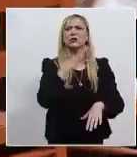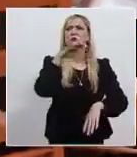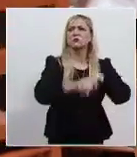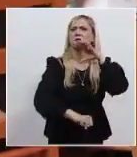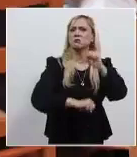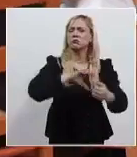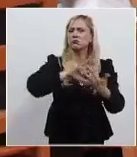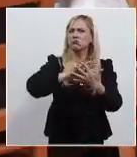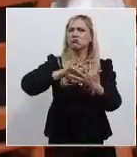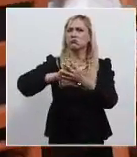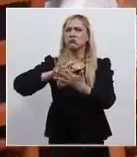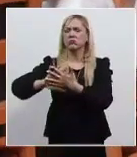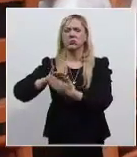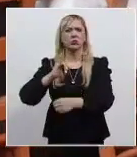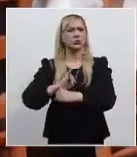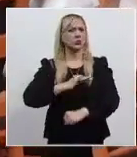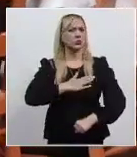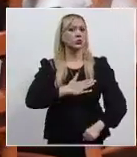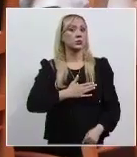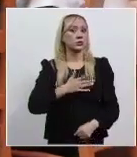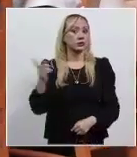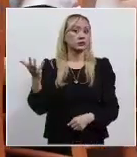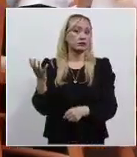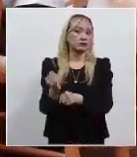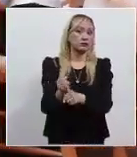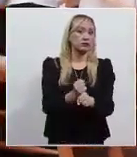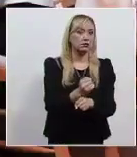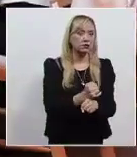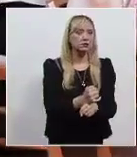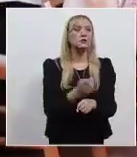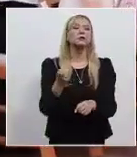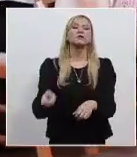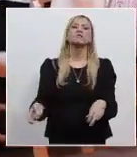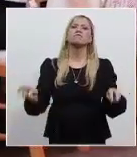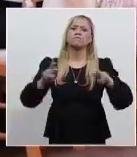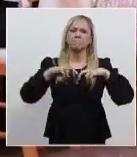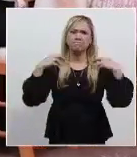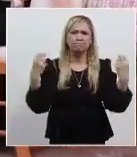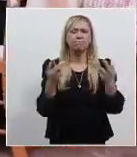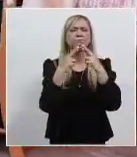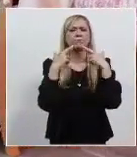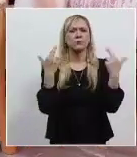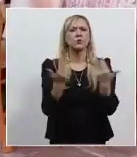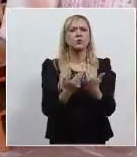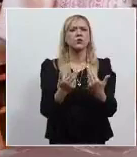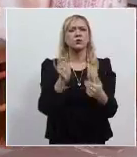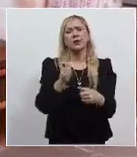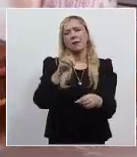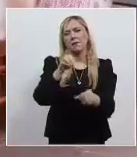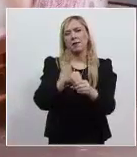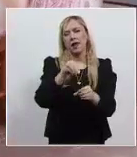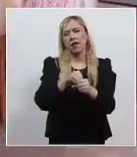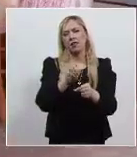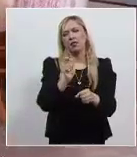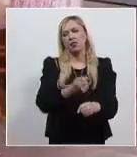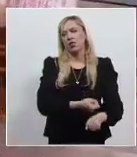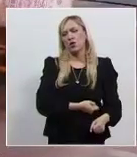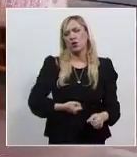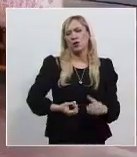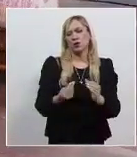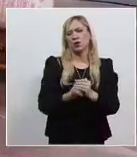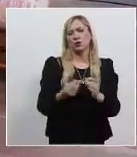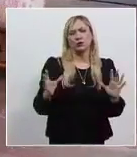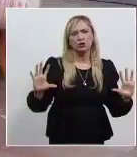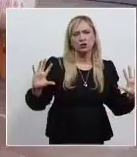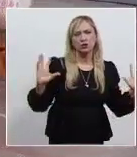ministra presidenta de la Suprema Corte, Norma Lucía Piña Hernández, encabezó una reunión privada con el Grupo de Trabajo sobre Detenciones Arbitrarias de